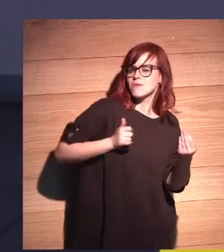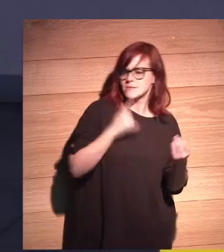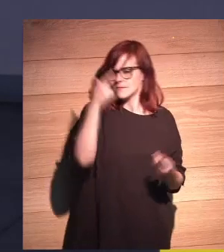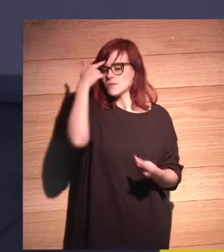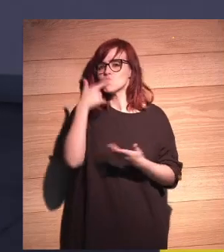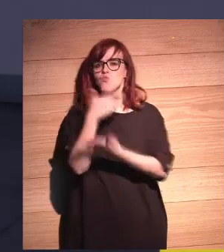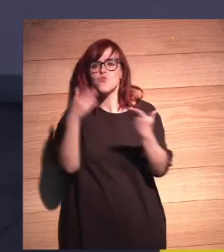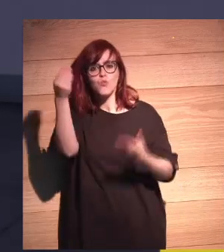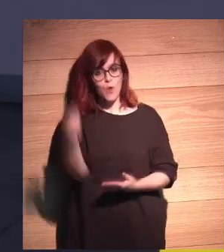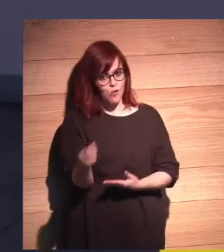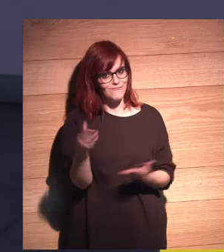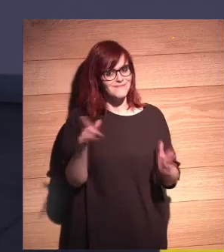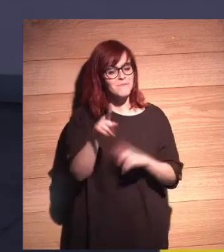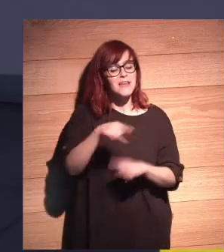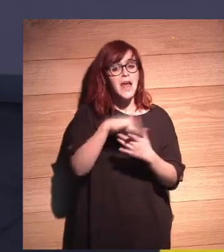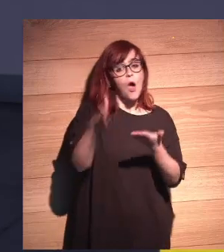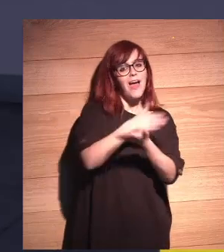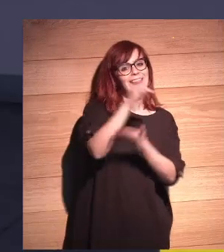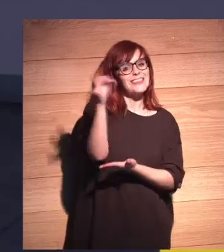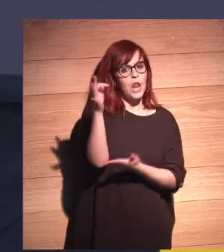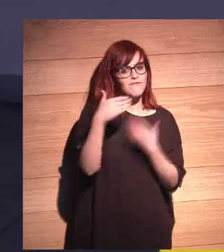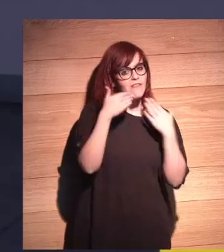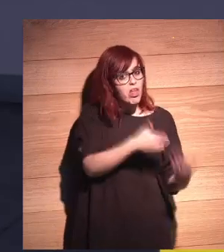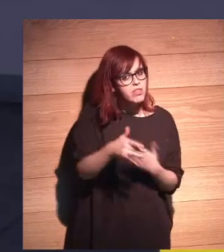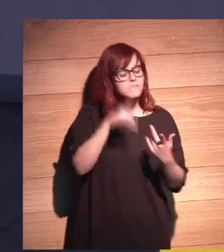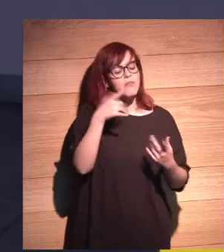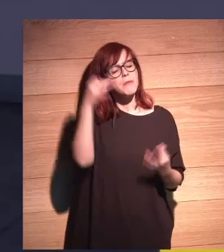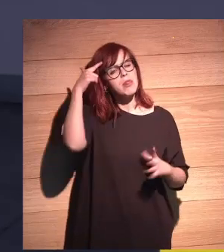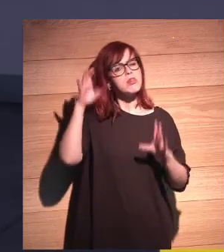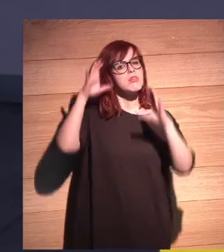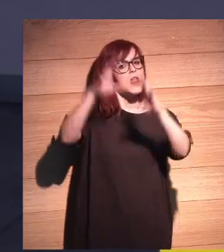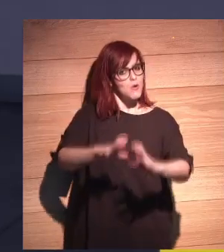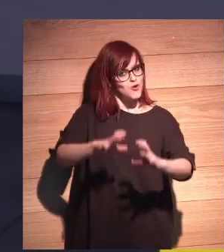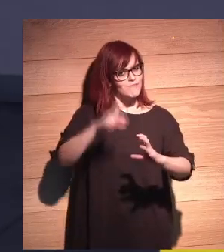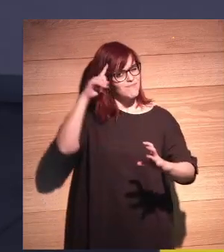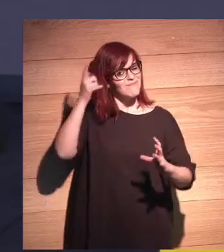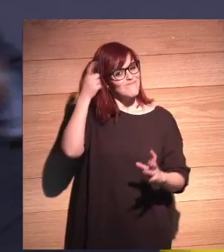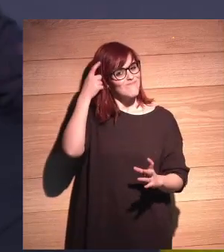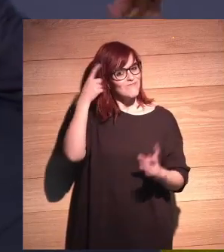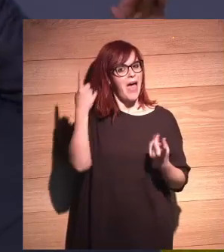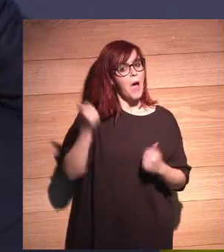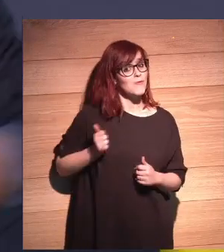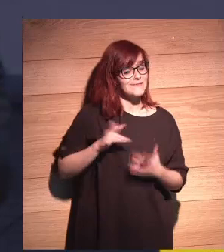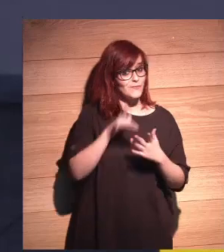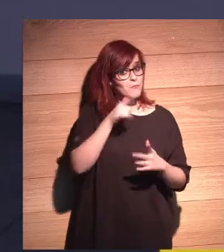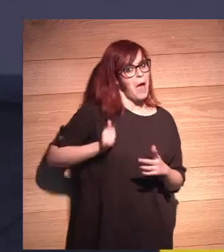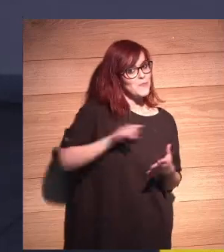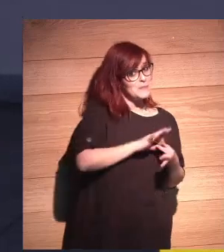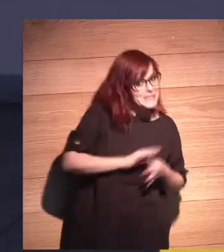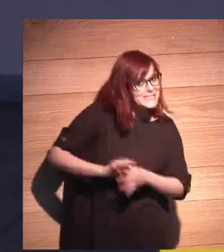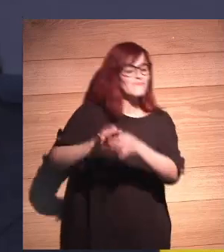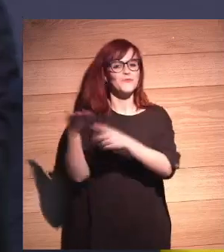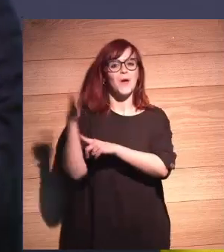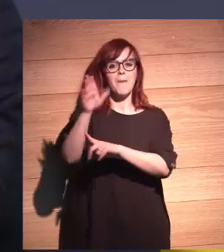nos invitan, sobre todo, desde las páginas de Telos, a ponerle cerebro, mucho cerebro. Y así aprovecho el hilo y os